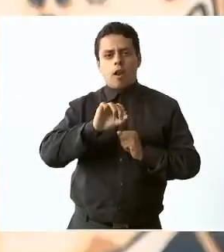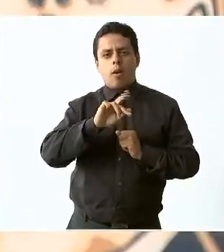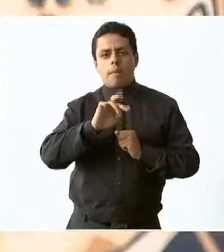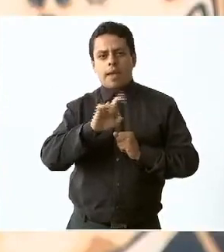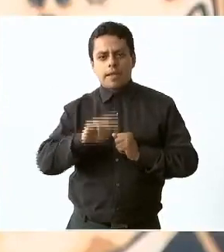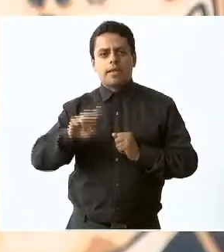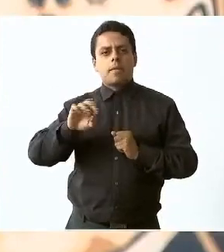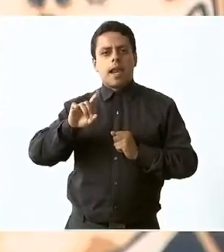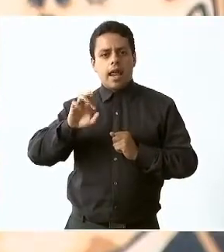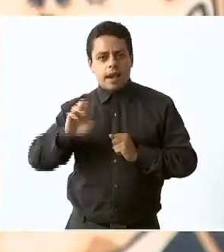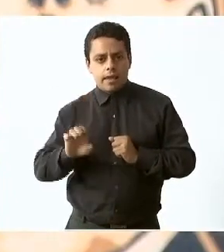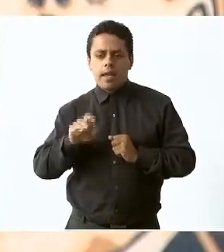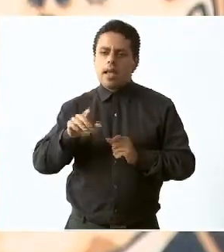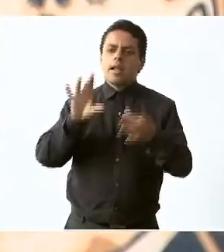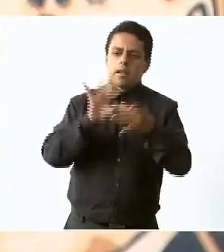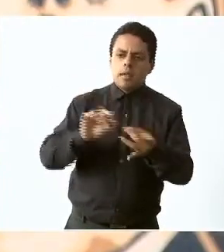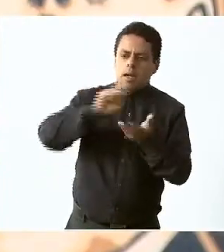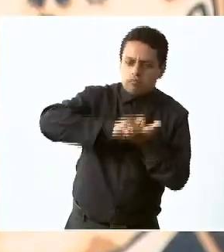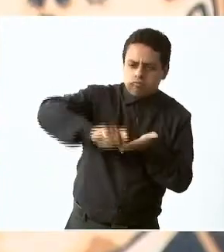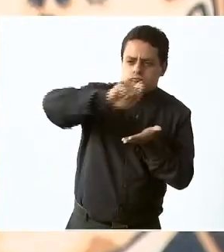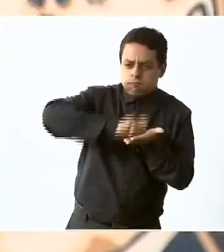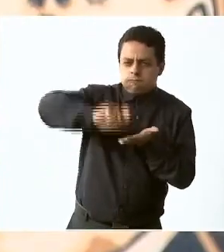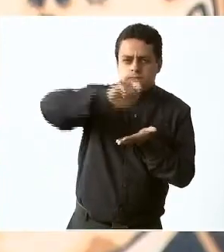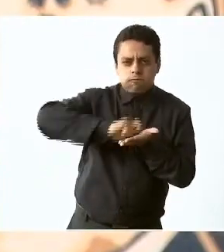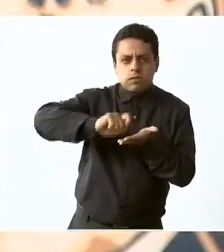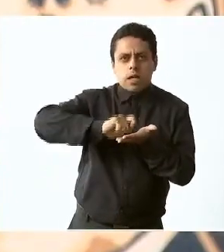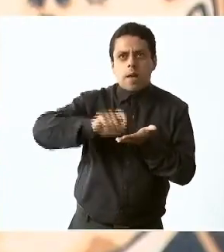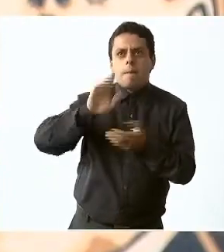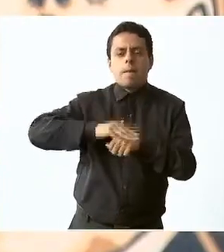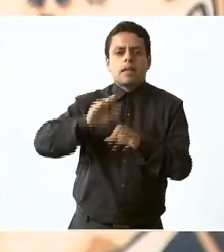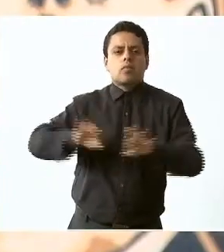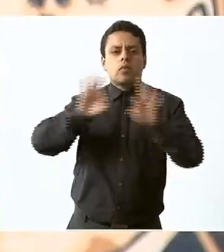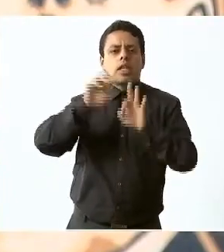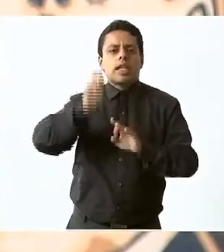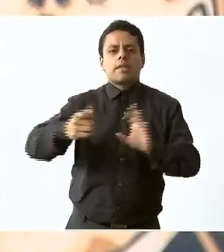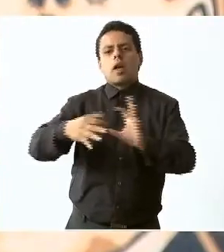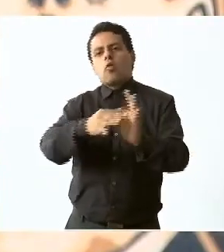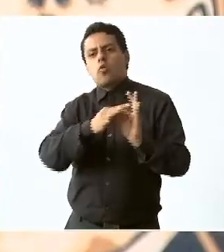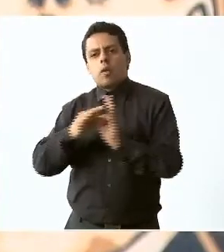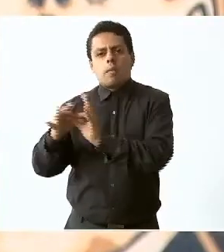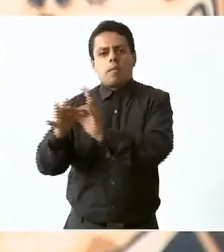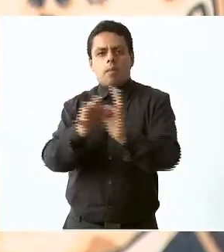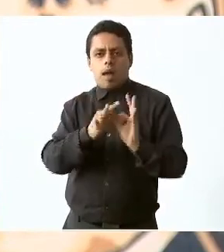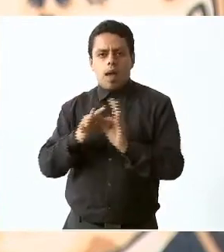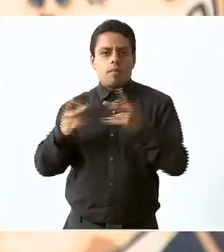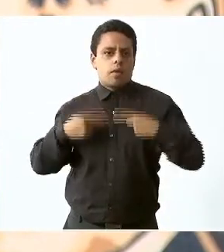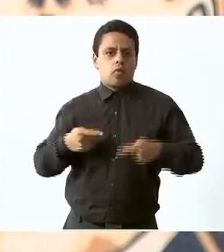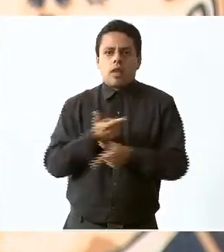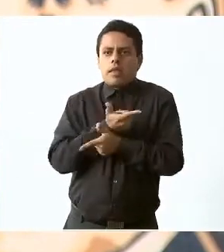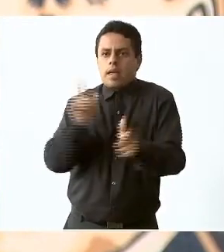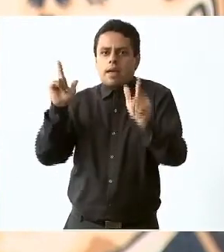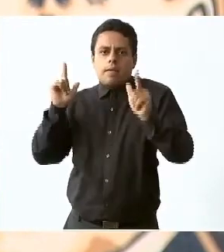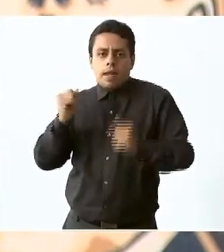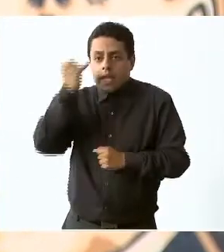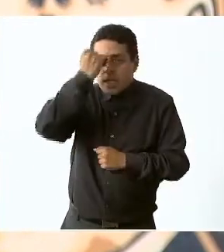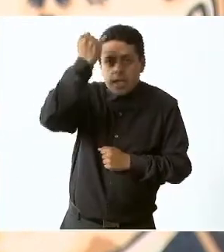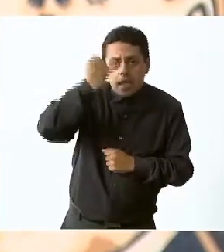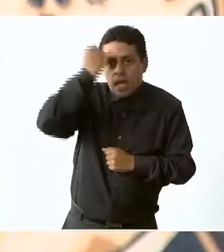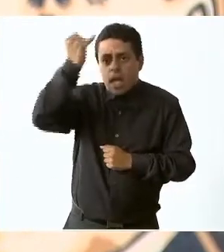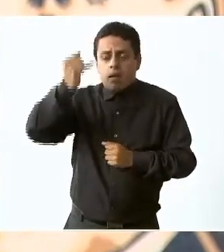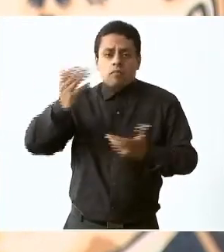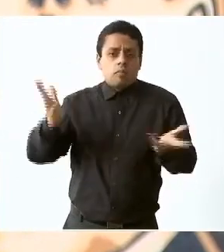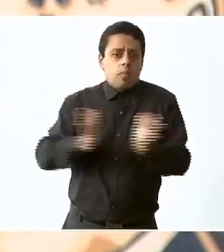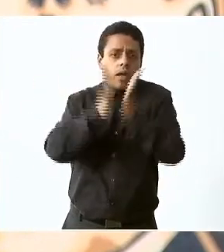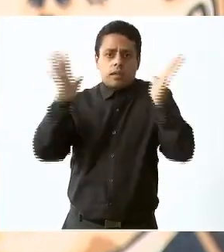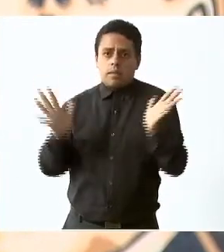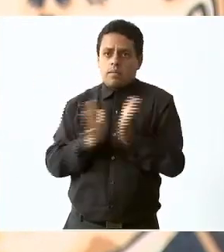sobre todas las cosas deben prevalecer la unidad, la pluralidad y la diversidad de ideas en pos